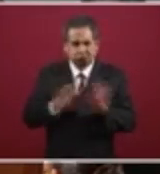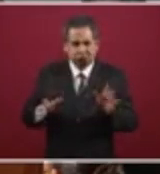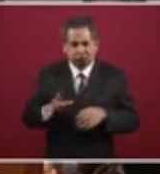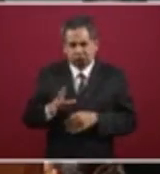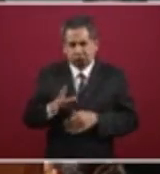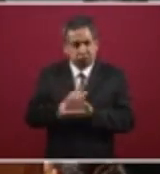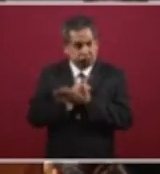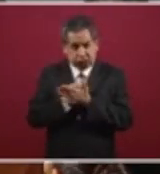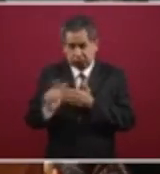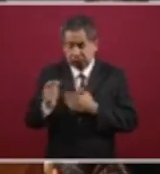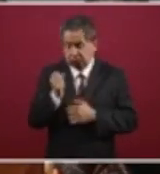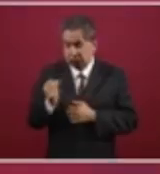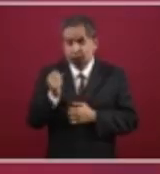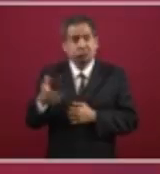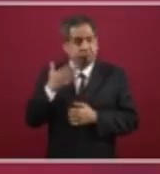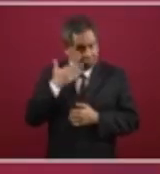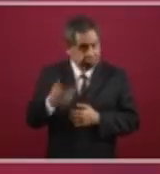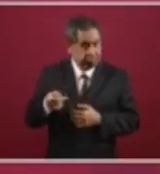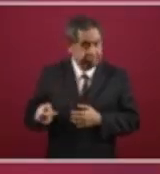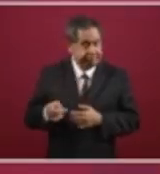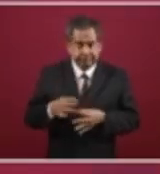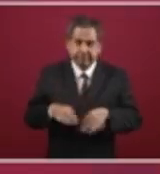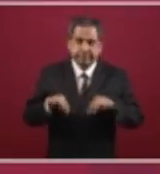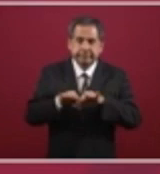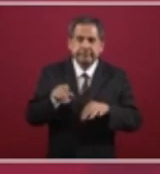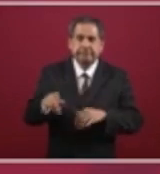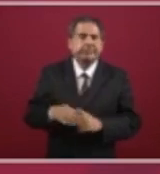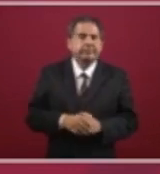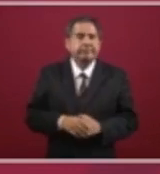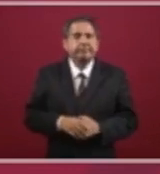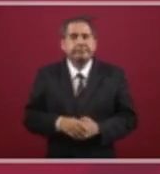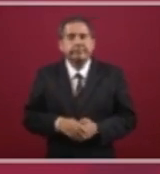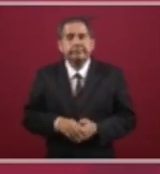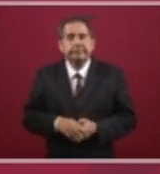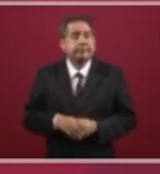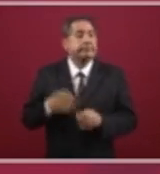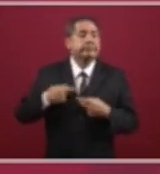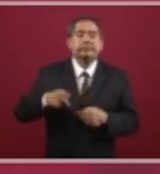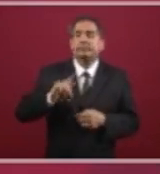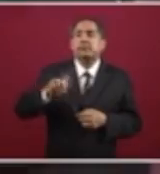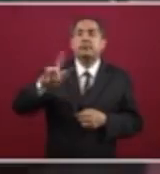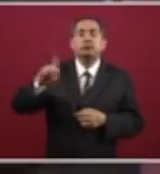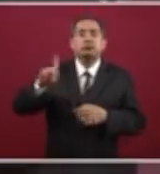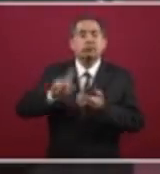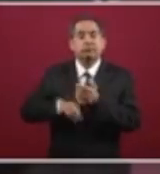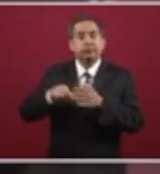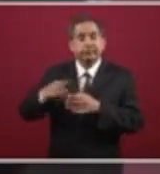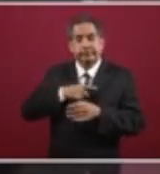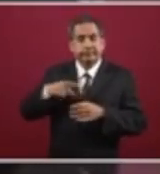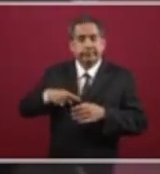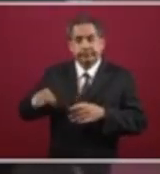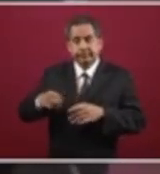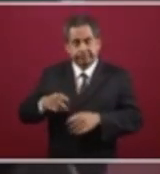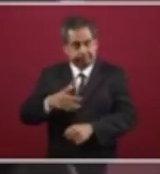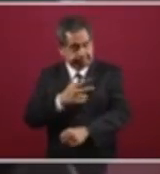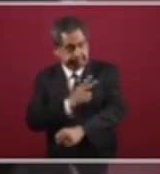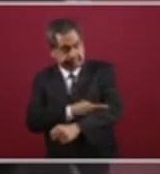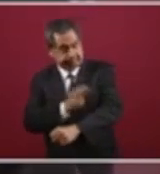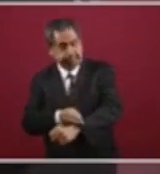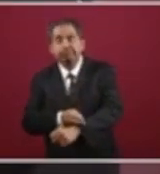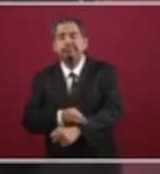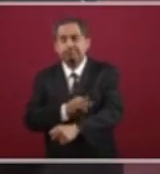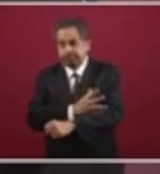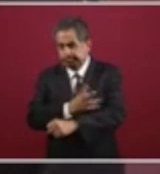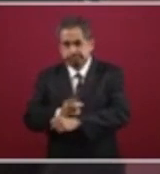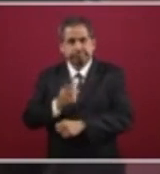es muy importante, el que los servidores públicos sean honestos, de